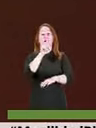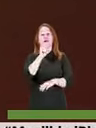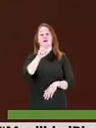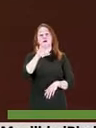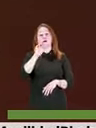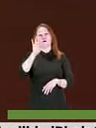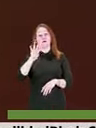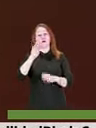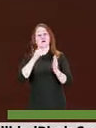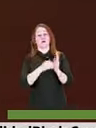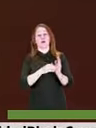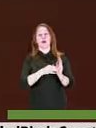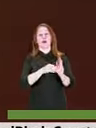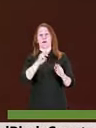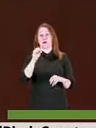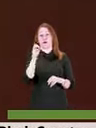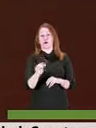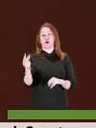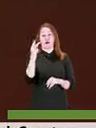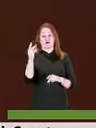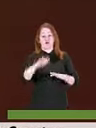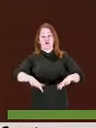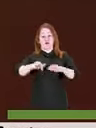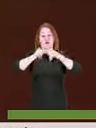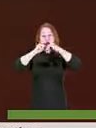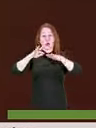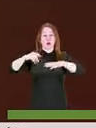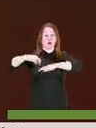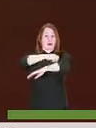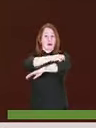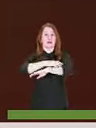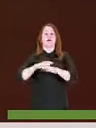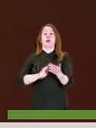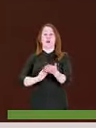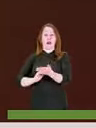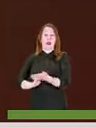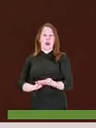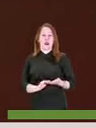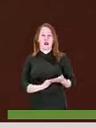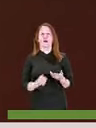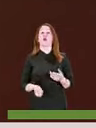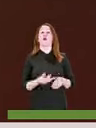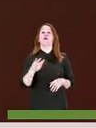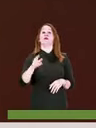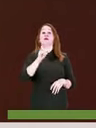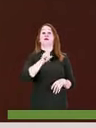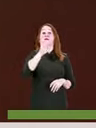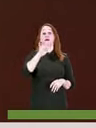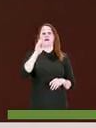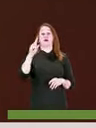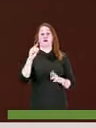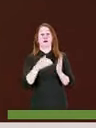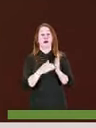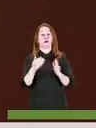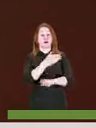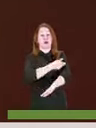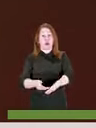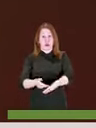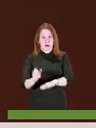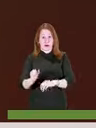1.654.000 metros cuadrados de espacio público, de andenes que vamos a intervenir con 191 mil millones de pesos y también